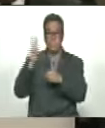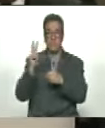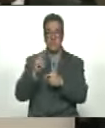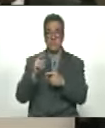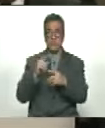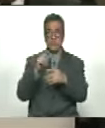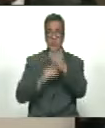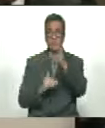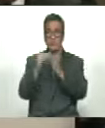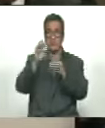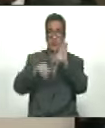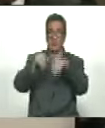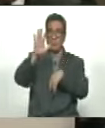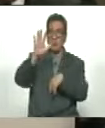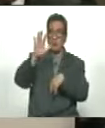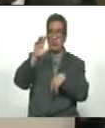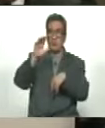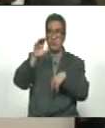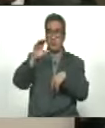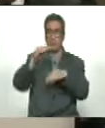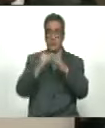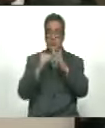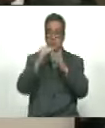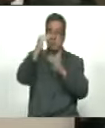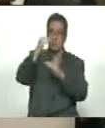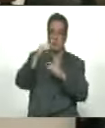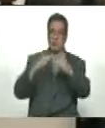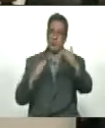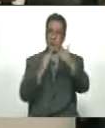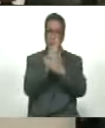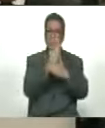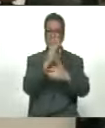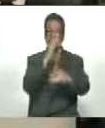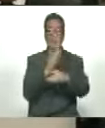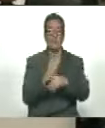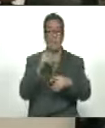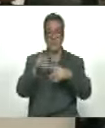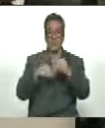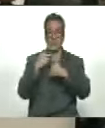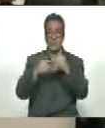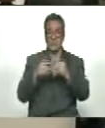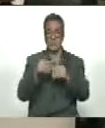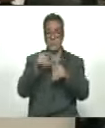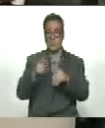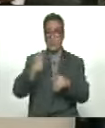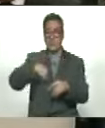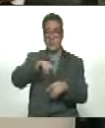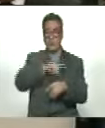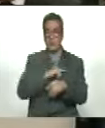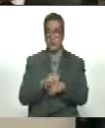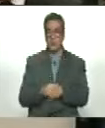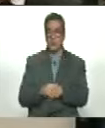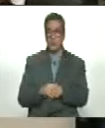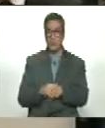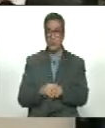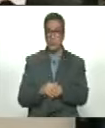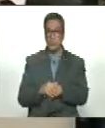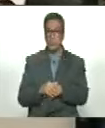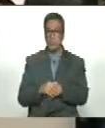creció 15% con bloqueo y con la peor agresión a la cual estuvimos sometidos nosotros.